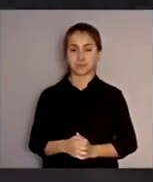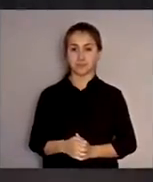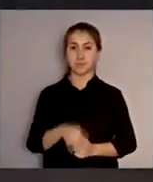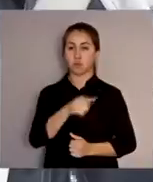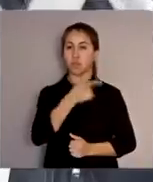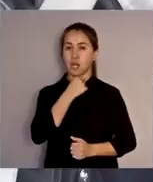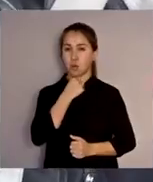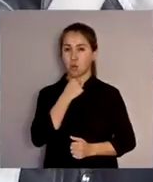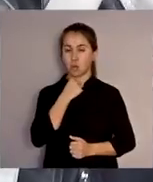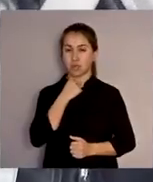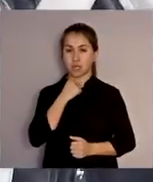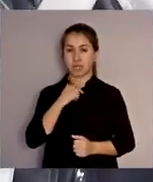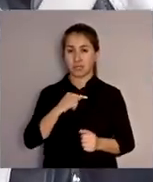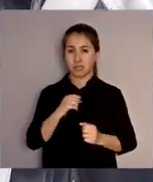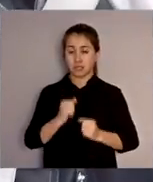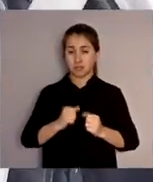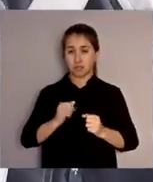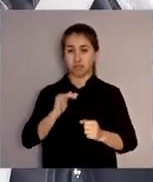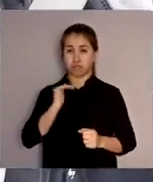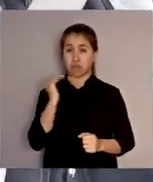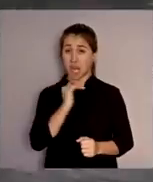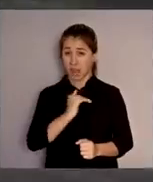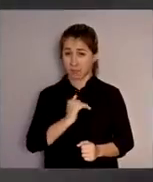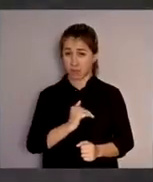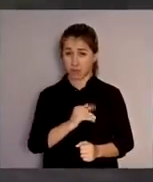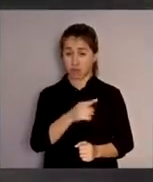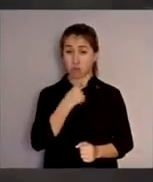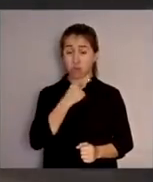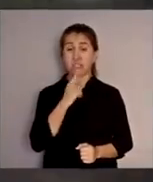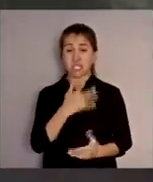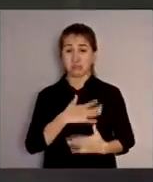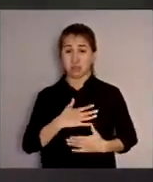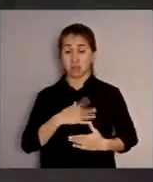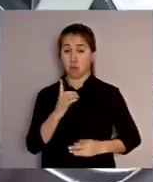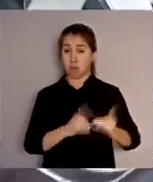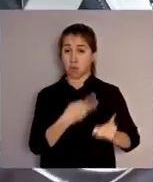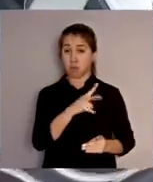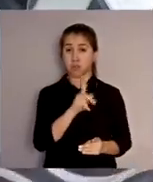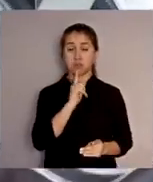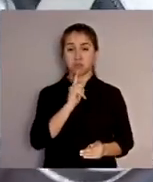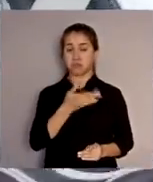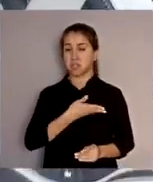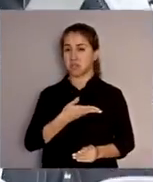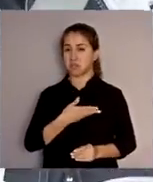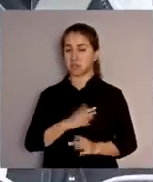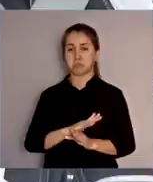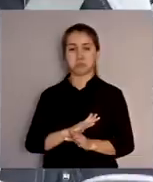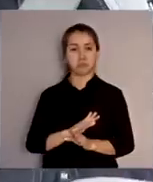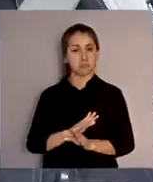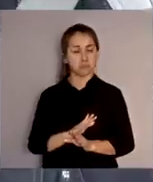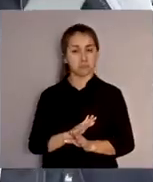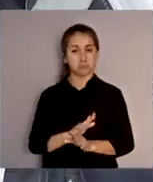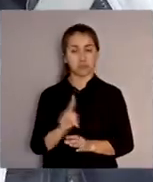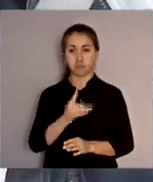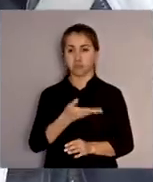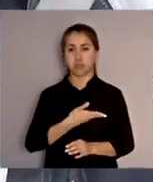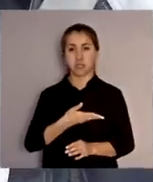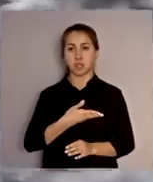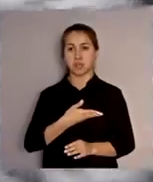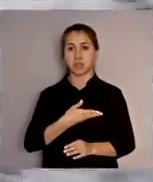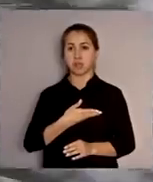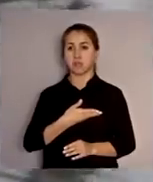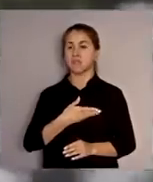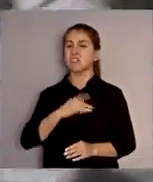¿A usted le gusta ir rápido? ¿Pero voy muy rápido? ¿Le tiene miedo a algo usted? No tengo una noción